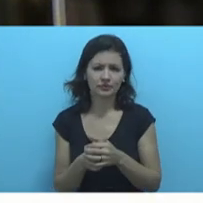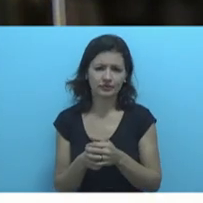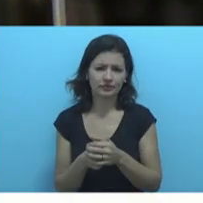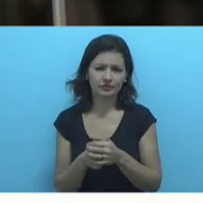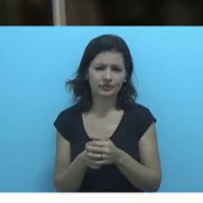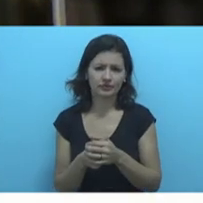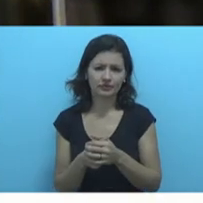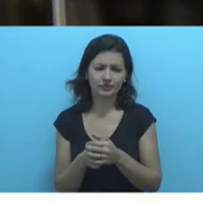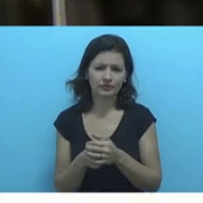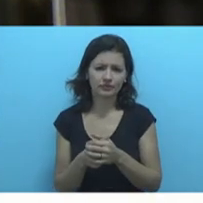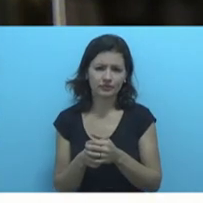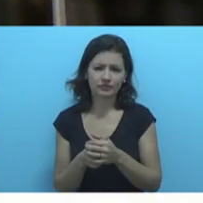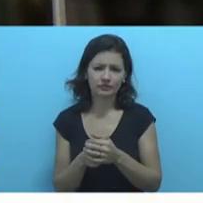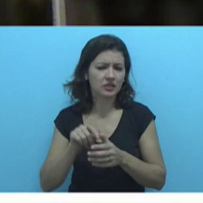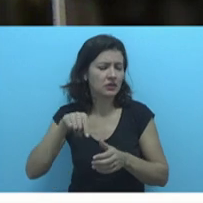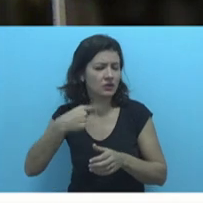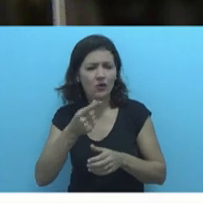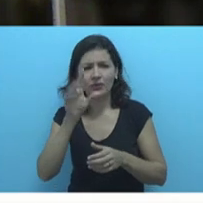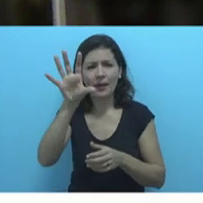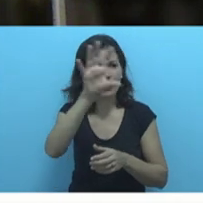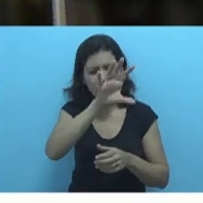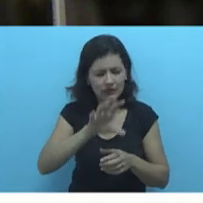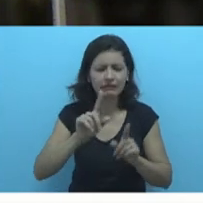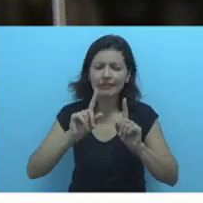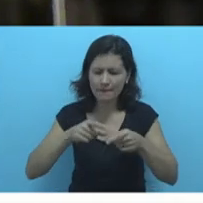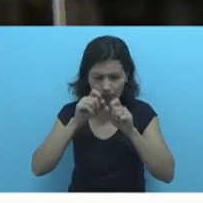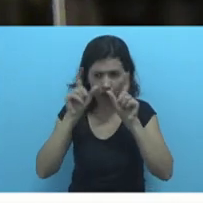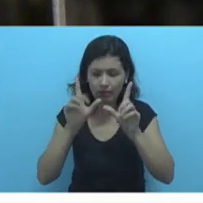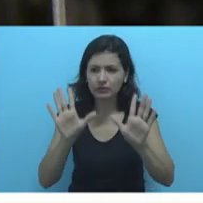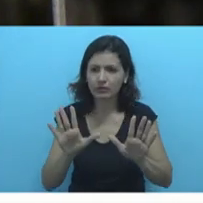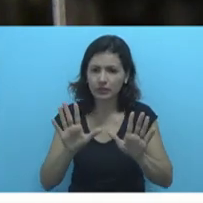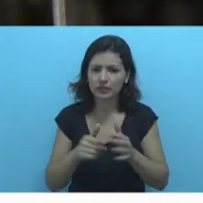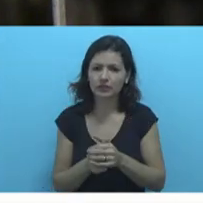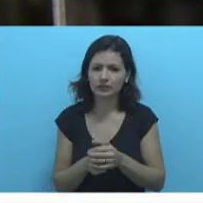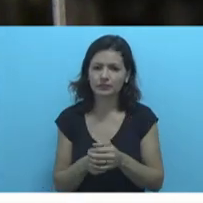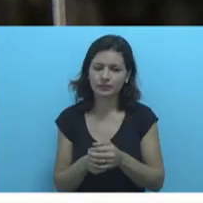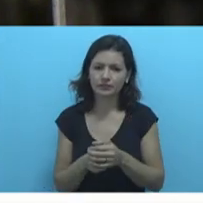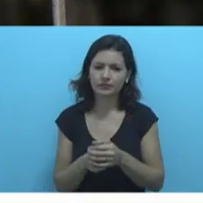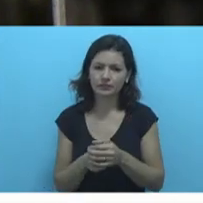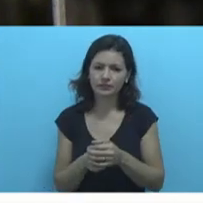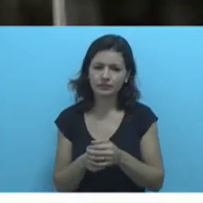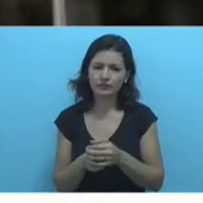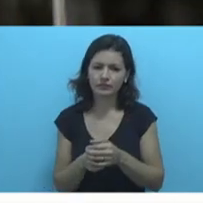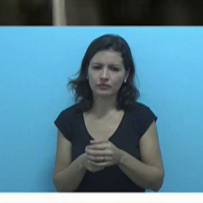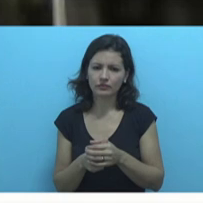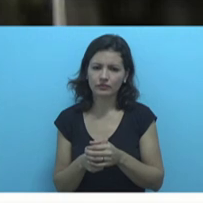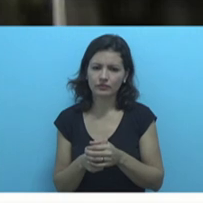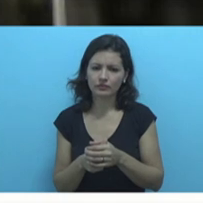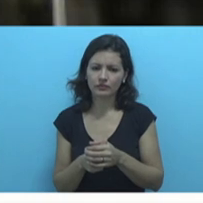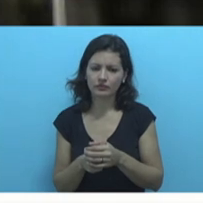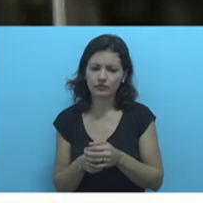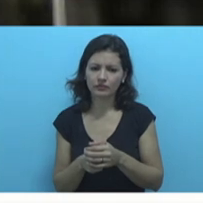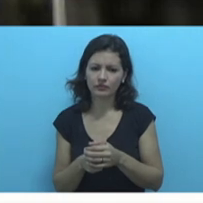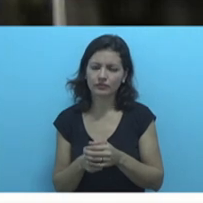muchas otras personas que se han manifestado tan dolor hacia, hacia la muerte de Miguel. Le